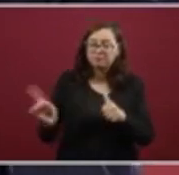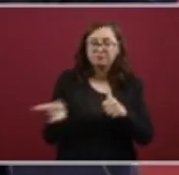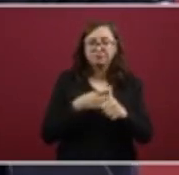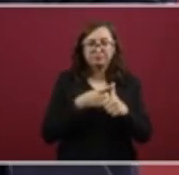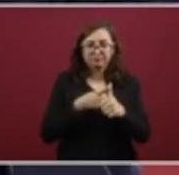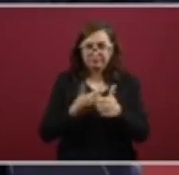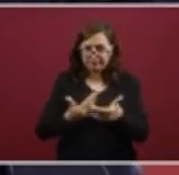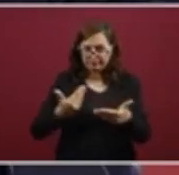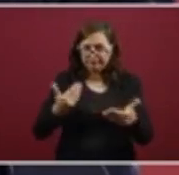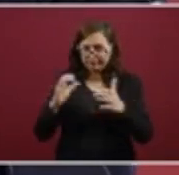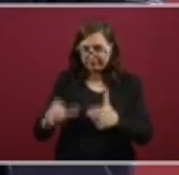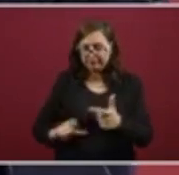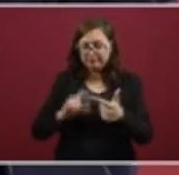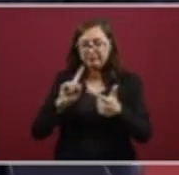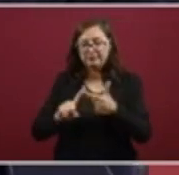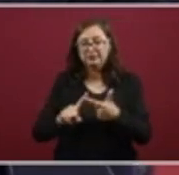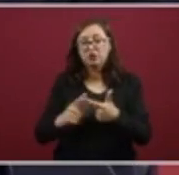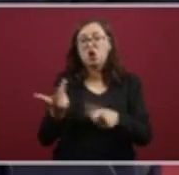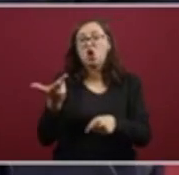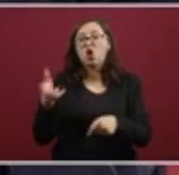Segundo nivel, hospitales.